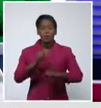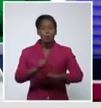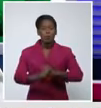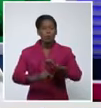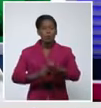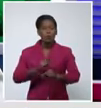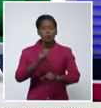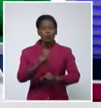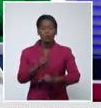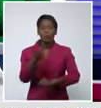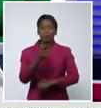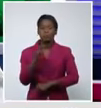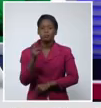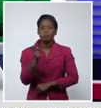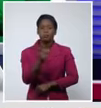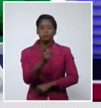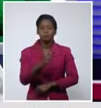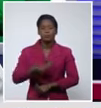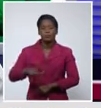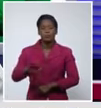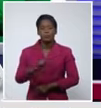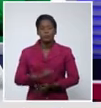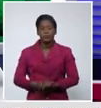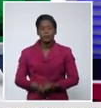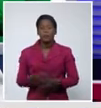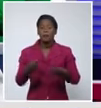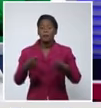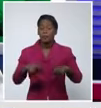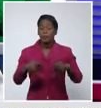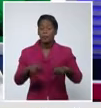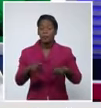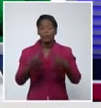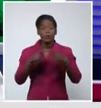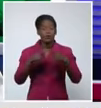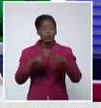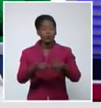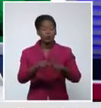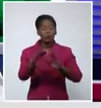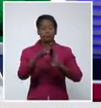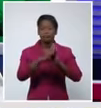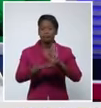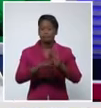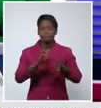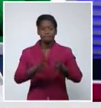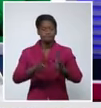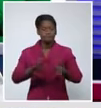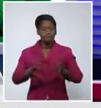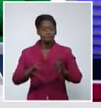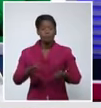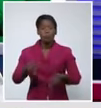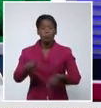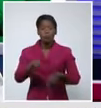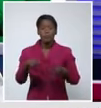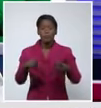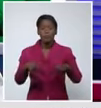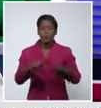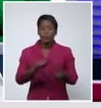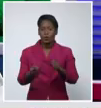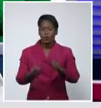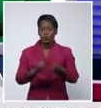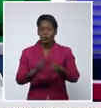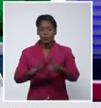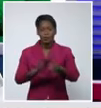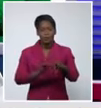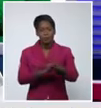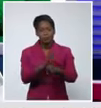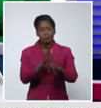sentido, que también junto con las medidas de restricción nos van a ayudar a controlar este incremento